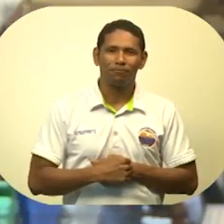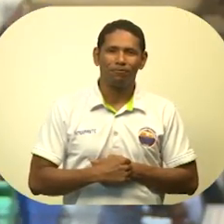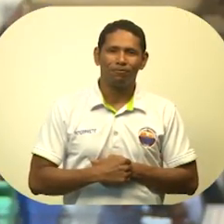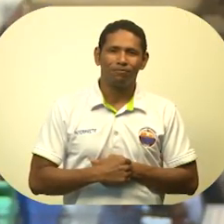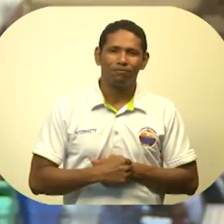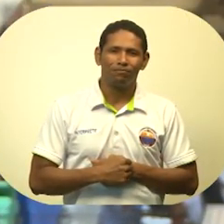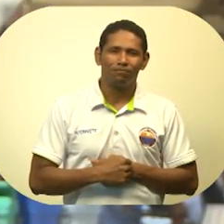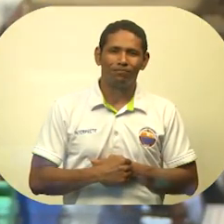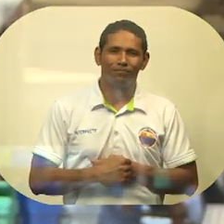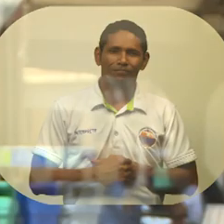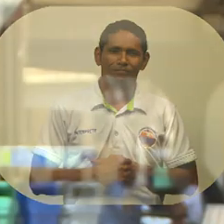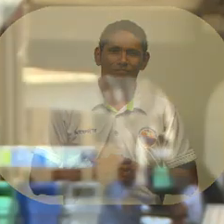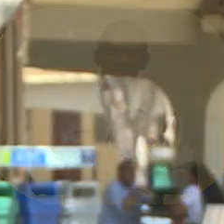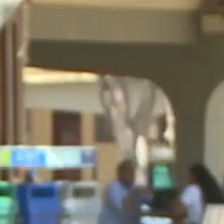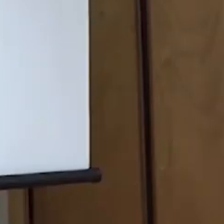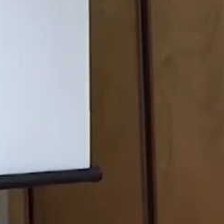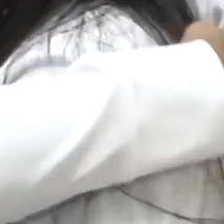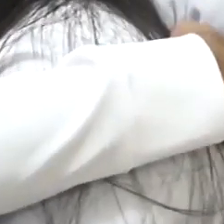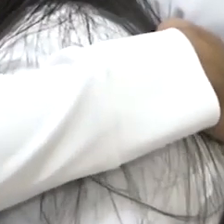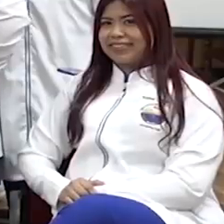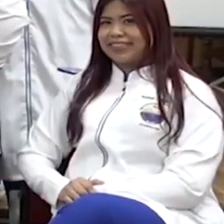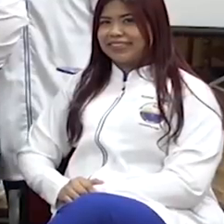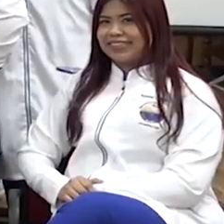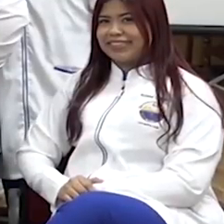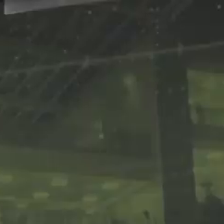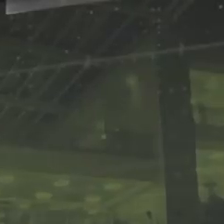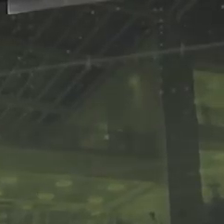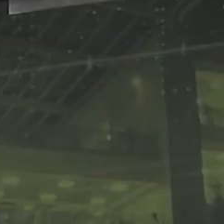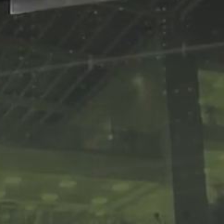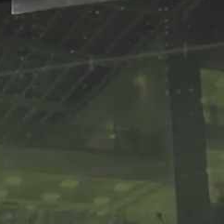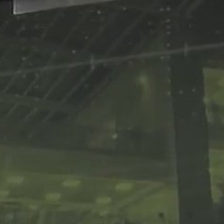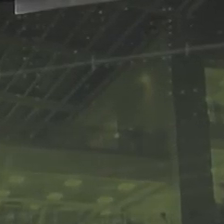a realizar sus prácticas profesionales.